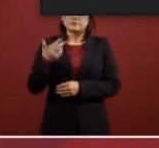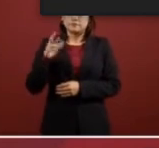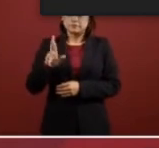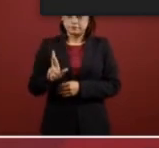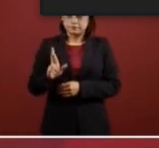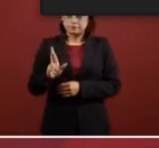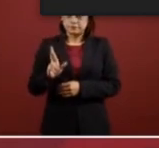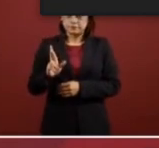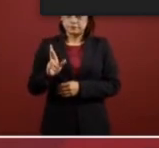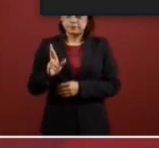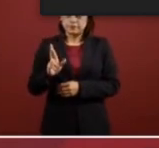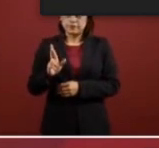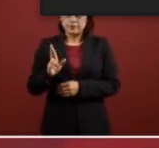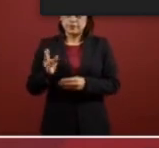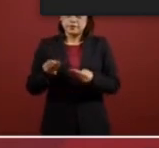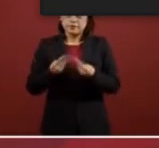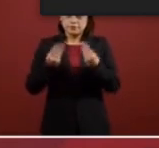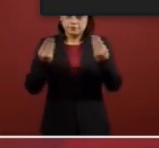la República